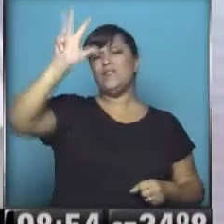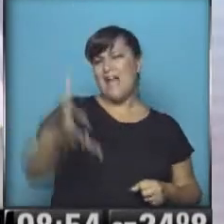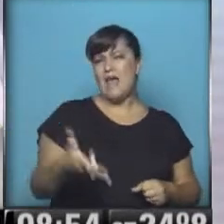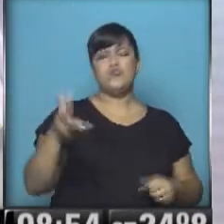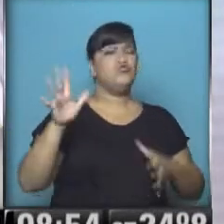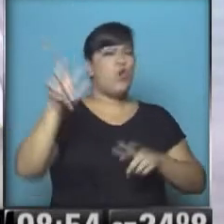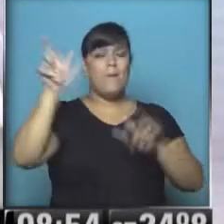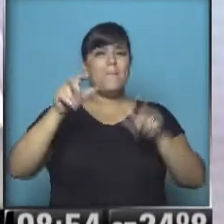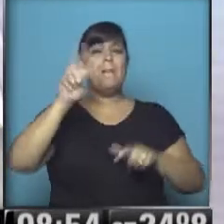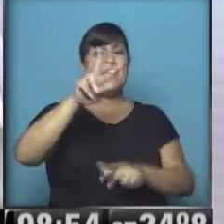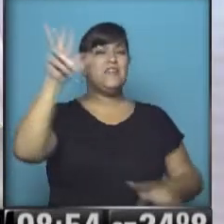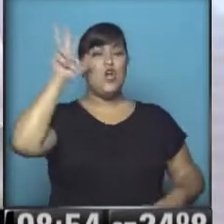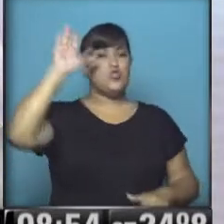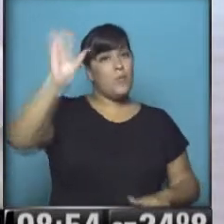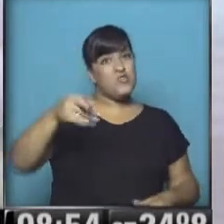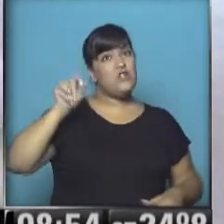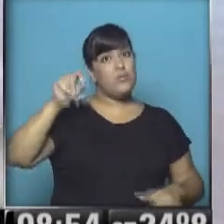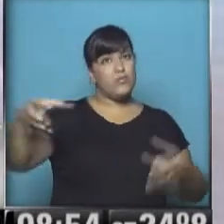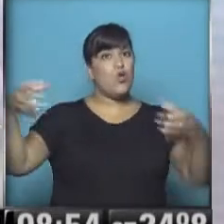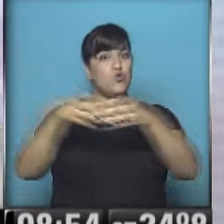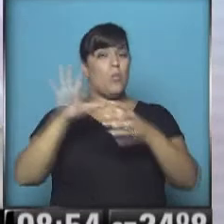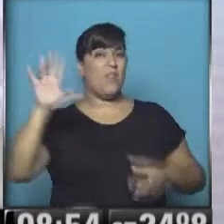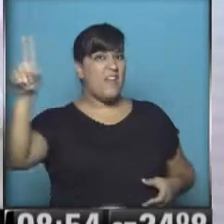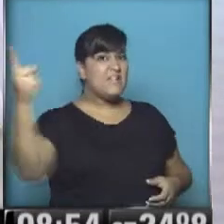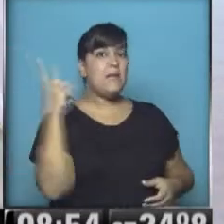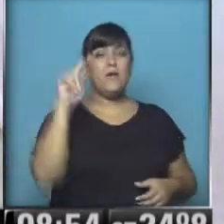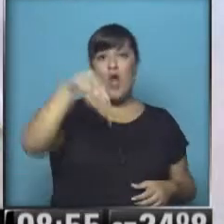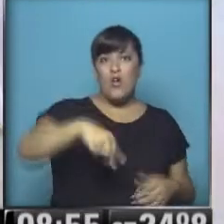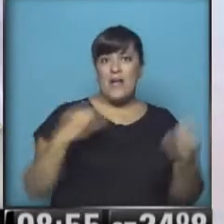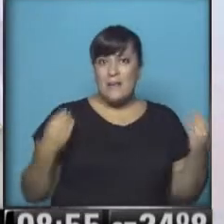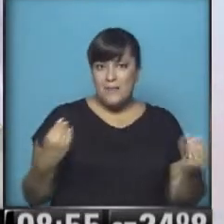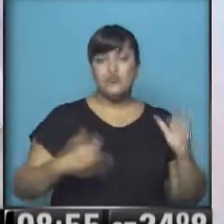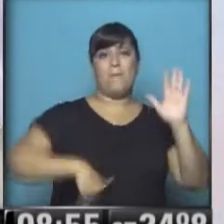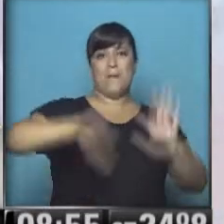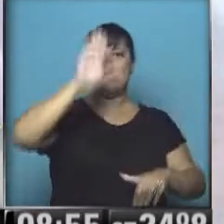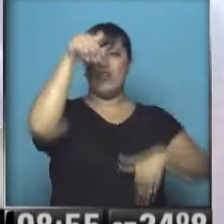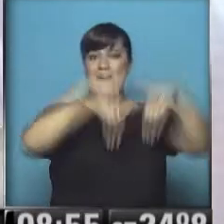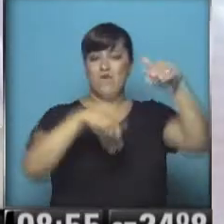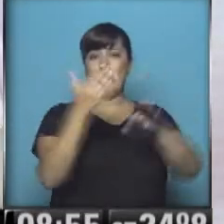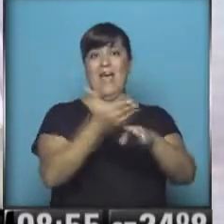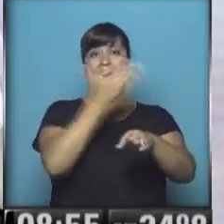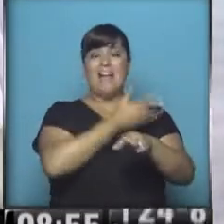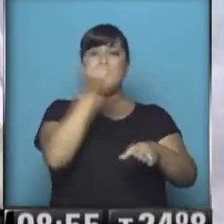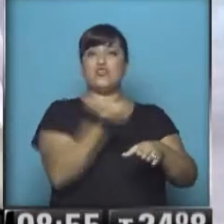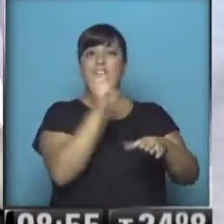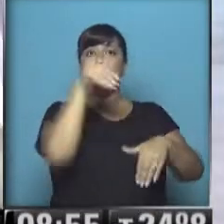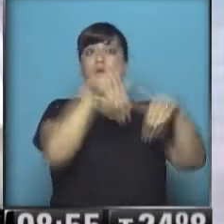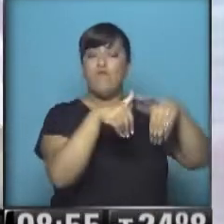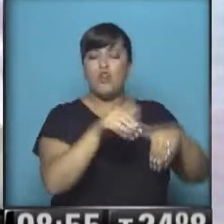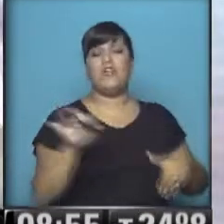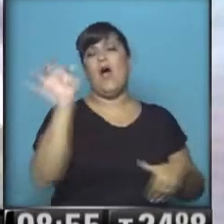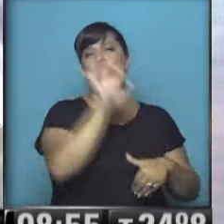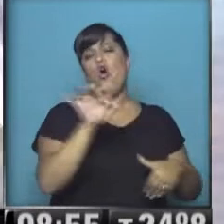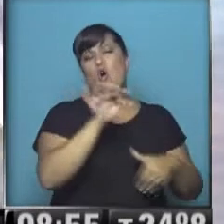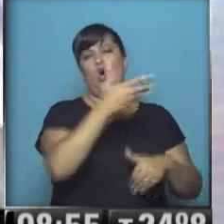de la población un 28 por ciento y lo que sucedió ahora es que la gran mayoría que votaba antes al socialismo o que votaban